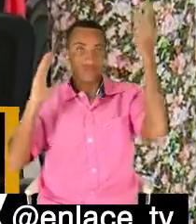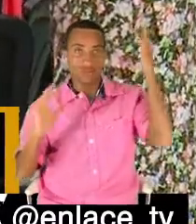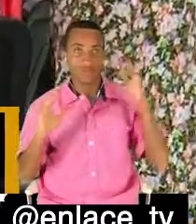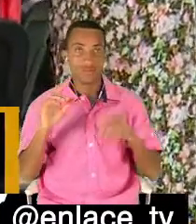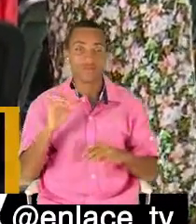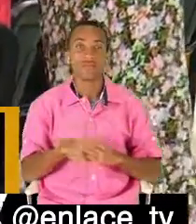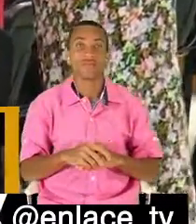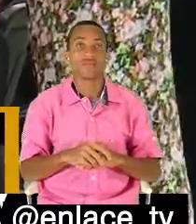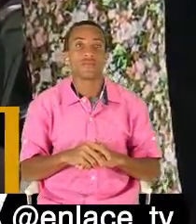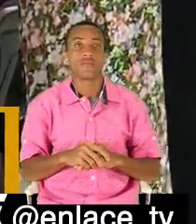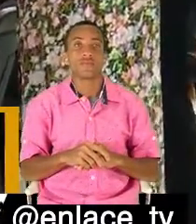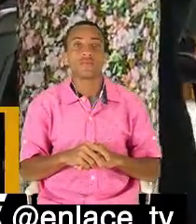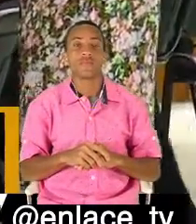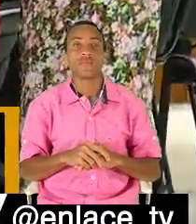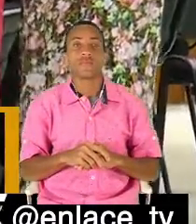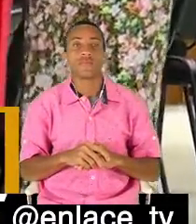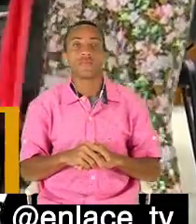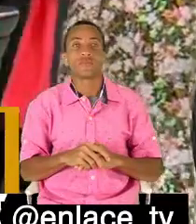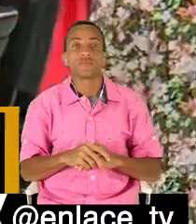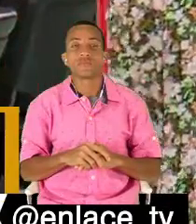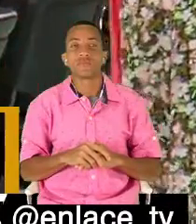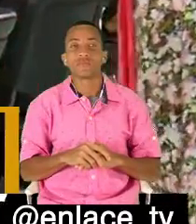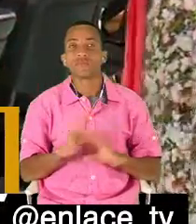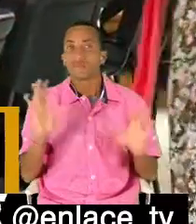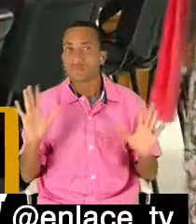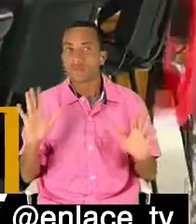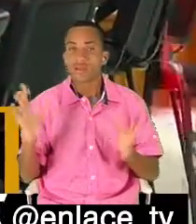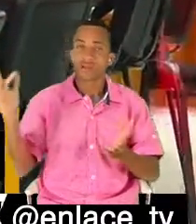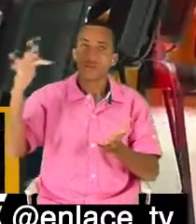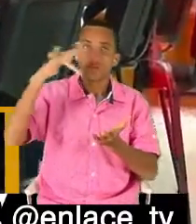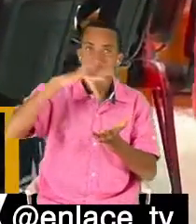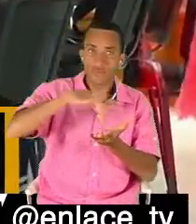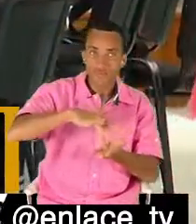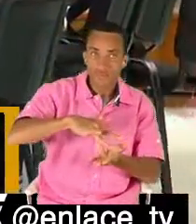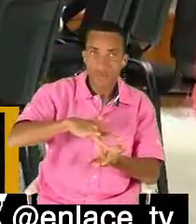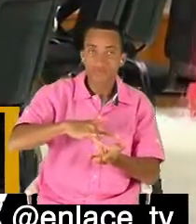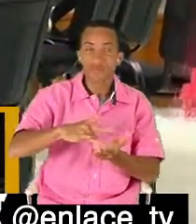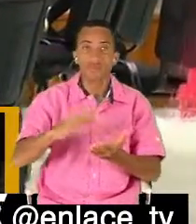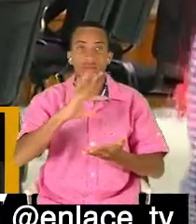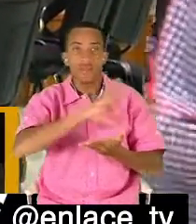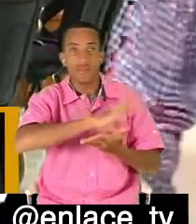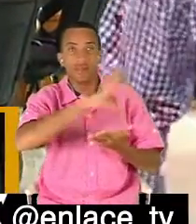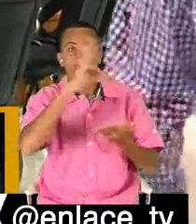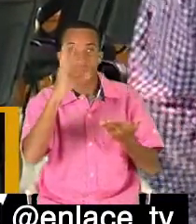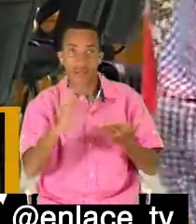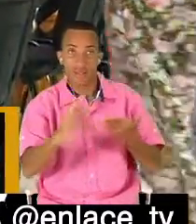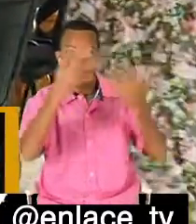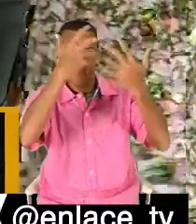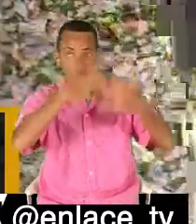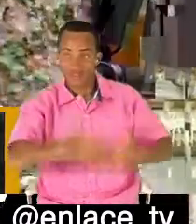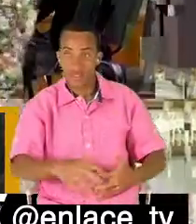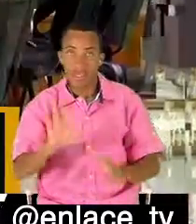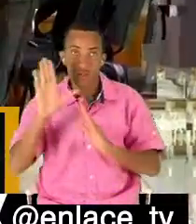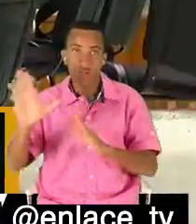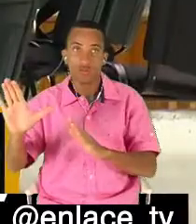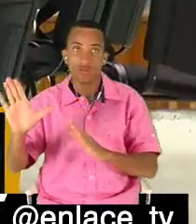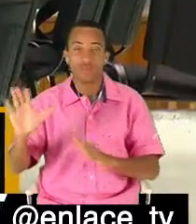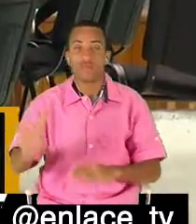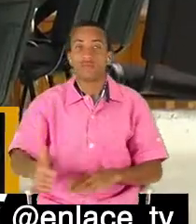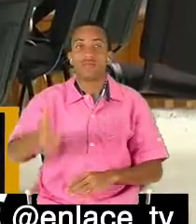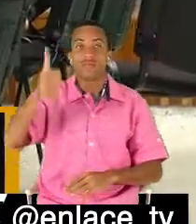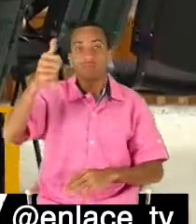parte de esta convocatoria. Tenemos la presencia del gerente Impala y hemos preparado la siguiente nota con Alejandro Costa, gerente de esta